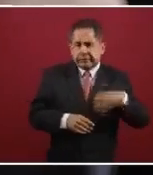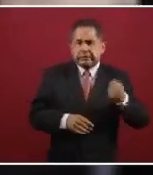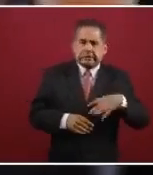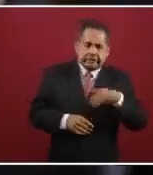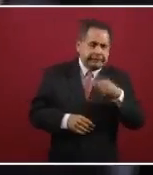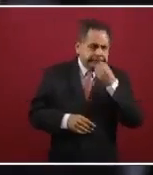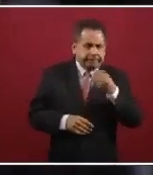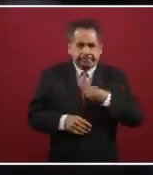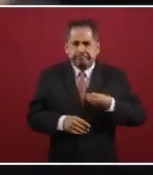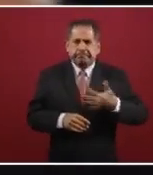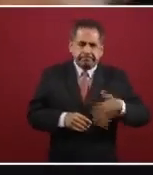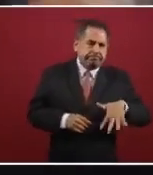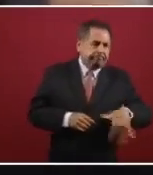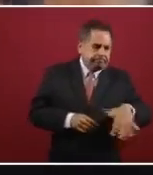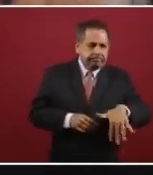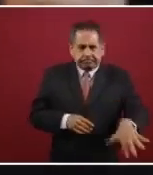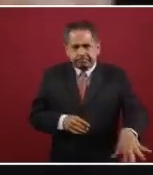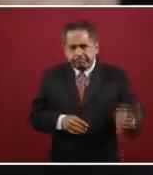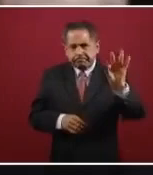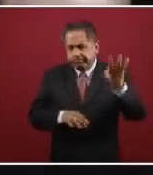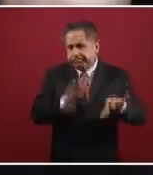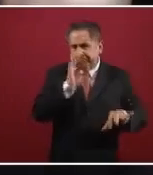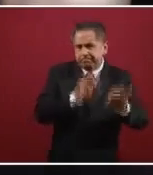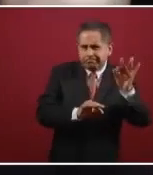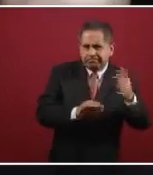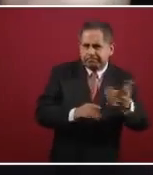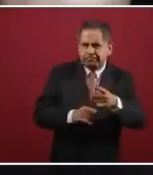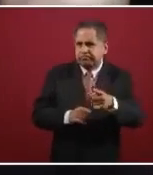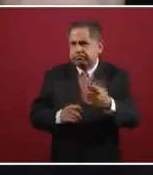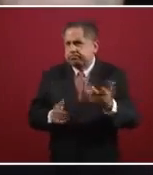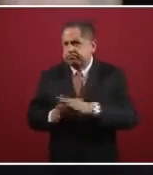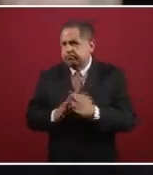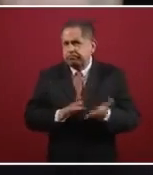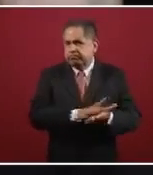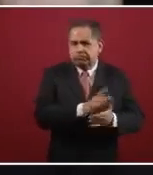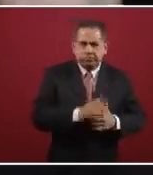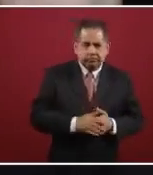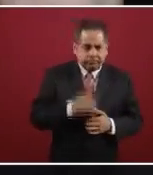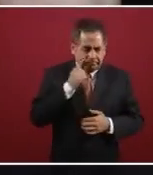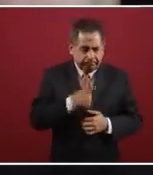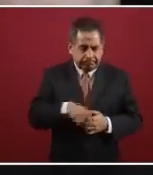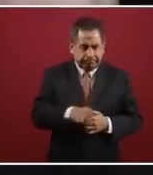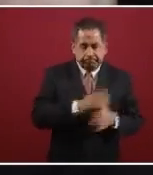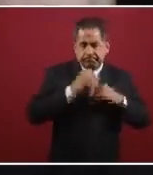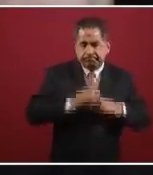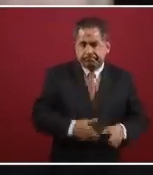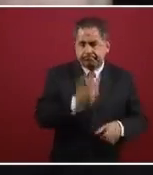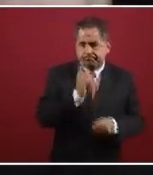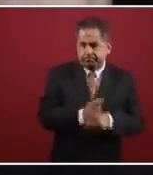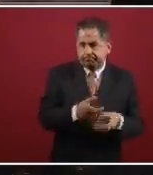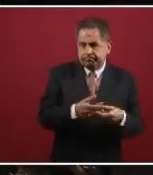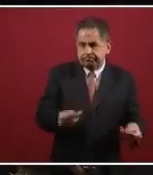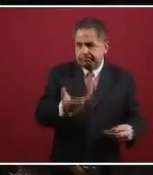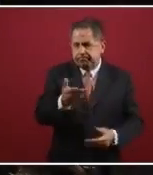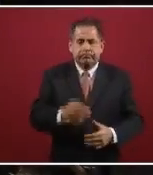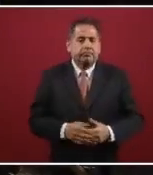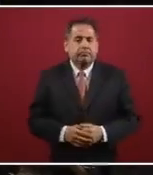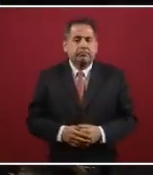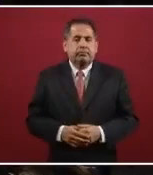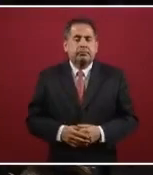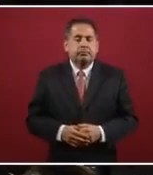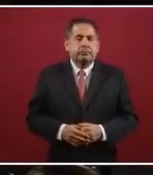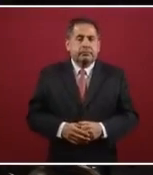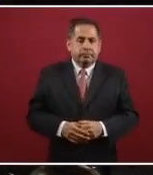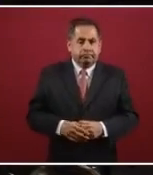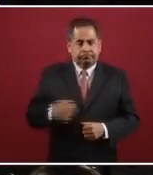familias y la sociedad en particular, precisamente para lograr encontrar, válgame pues, a los desaparecidos? Nosotros